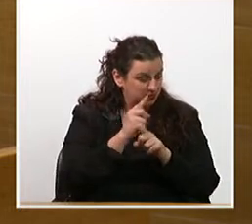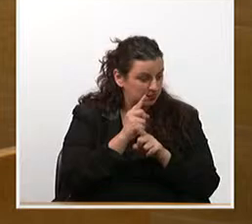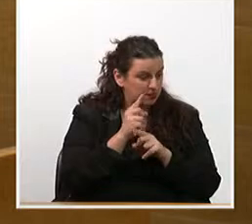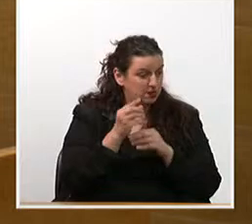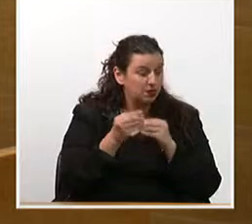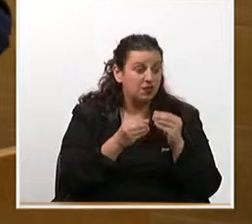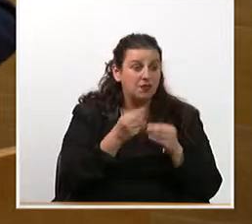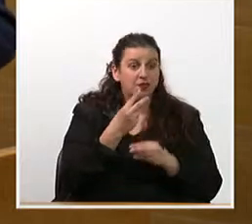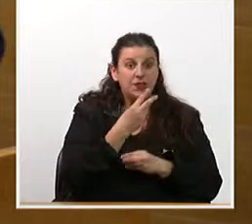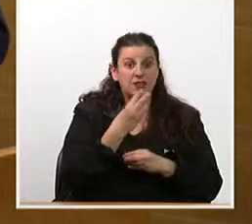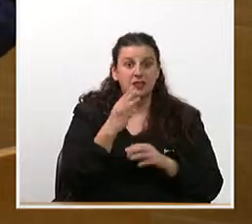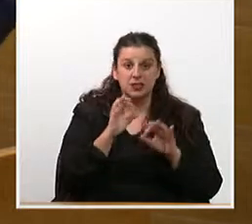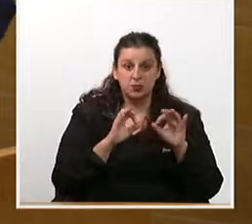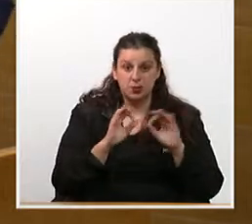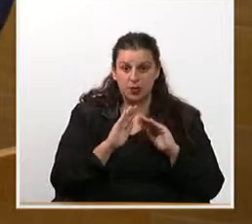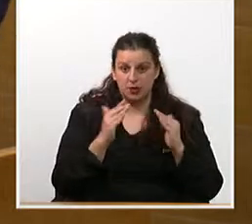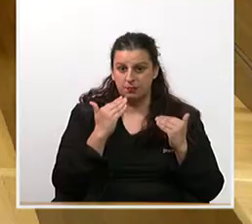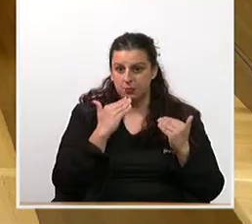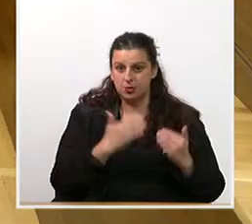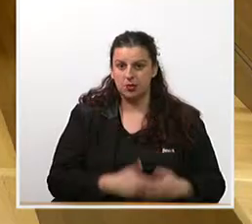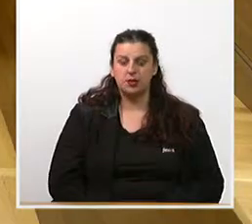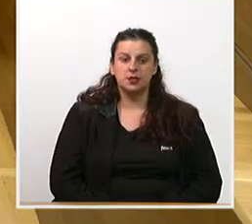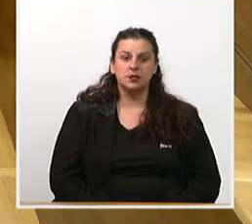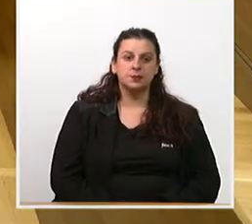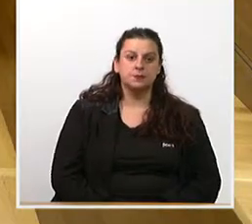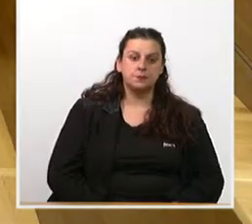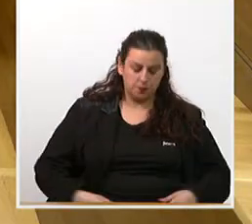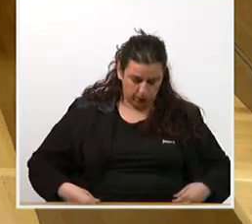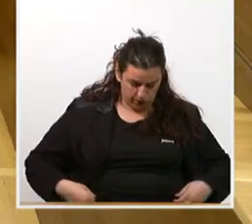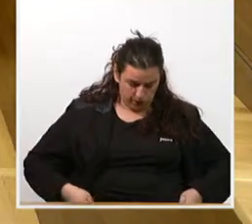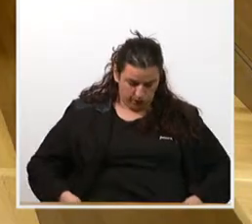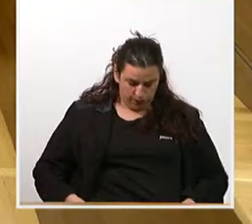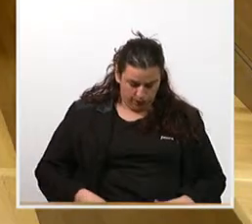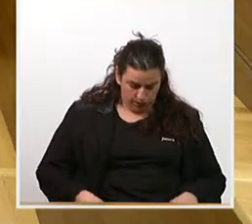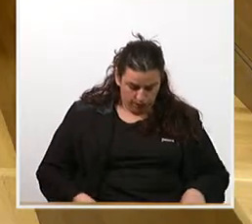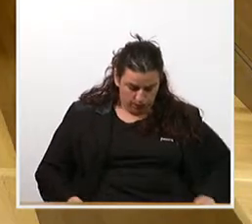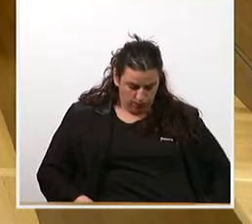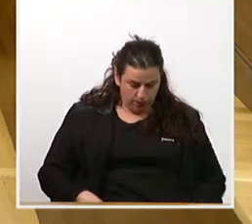2% Muchas gracias muchas